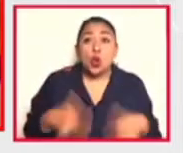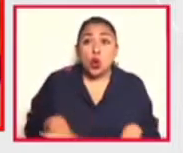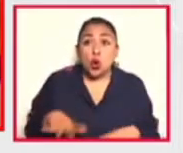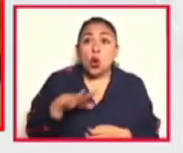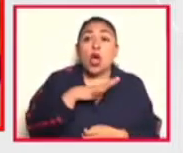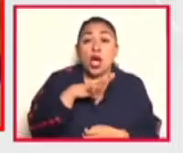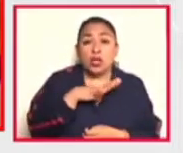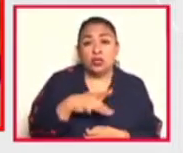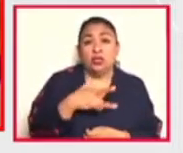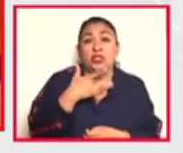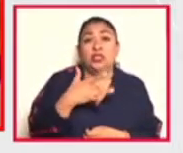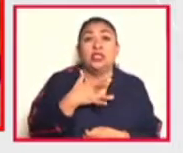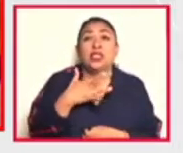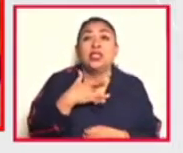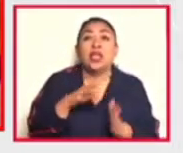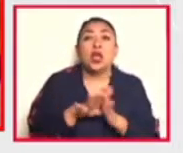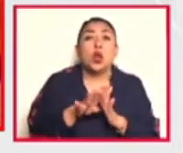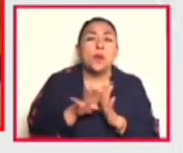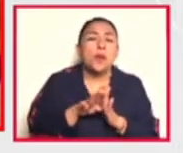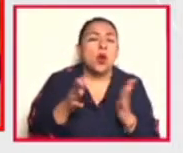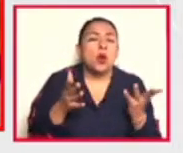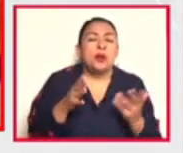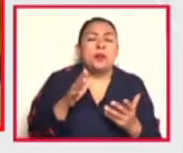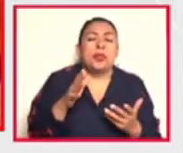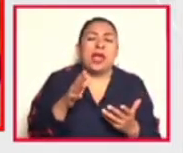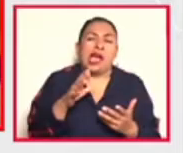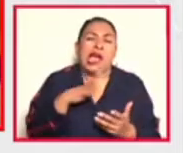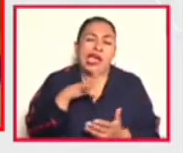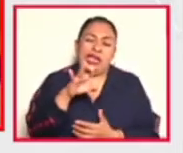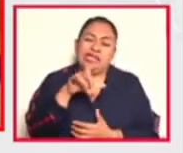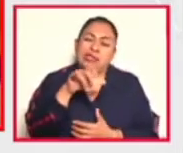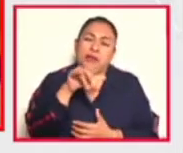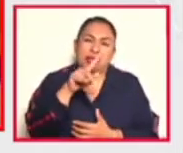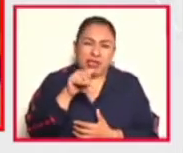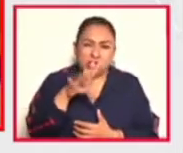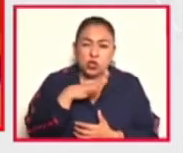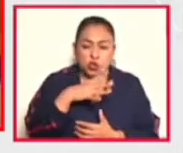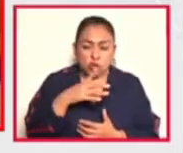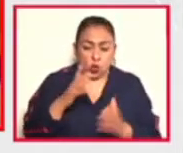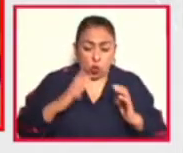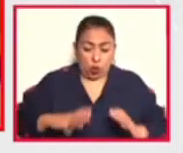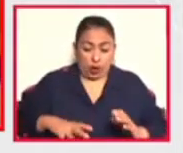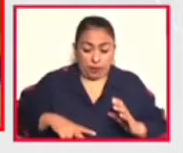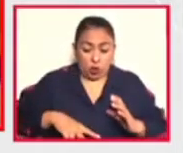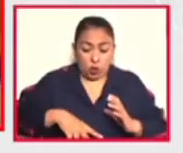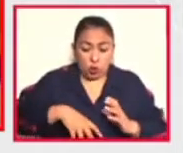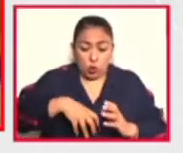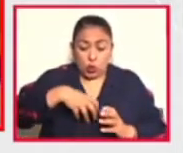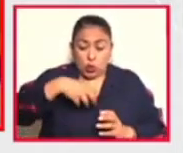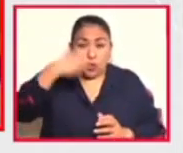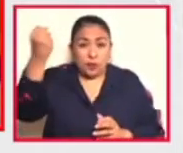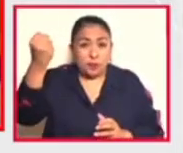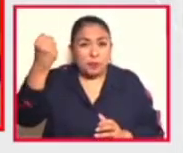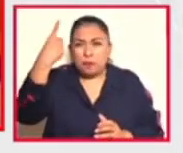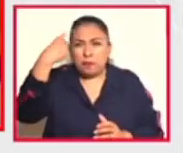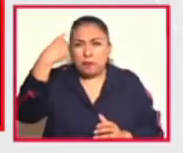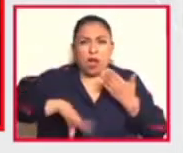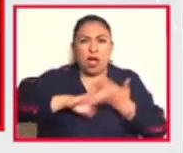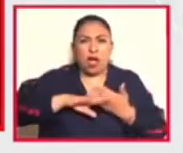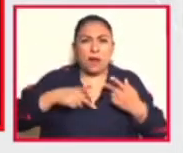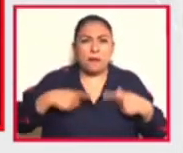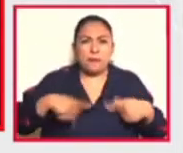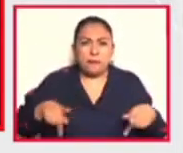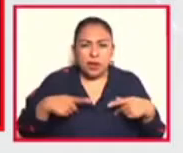como excrementicio, entonces tenía que salir del cuerpo para que no afectara, digamos, a la persona ni al